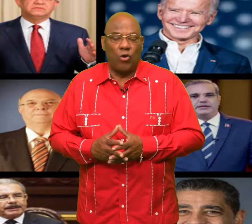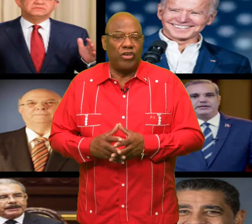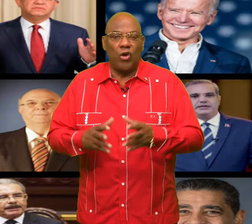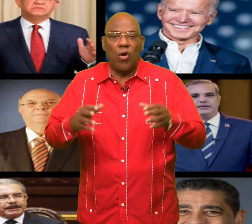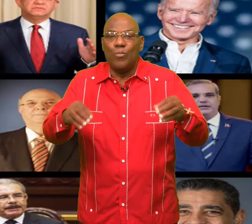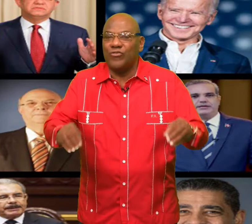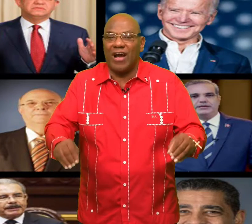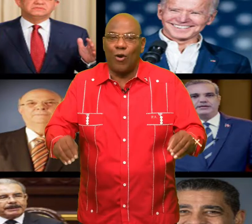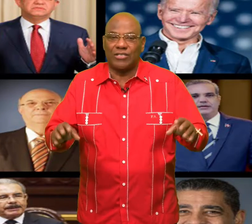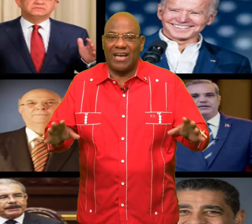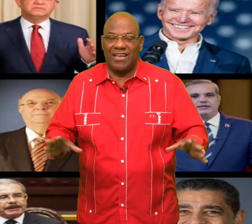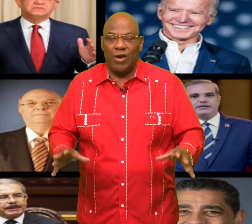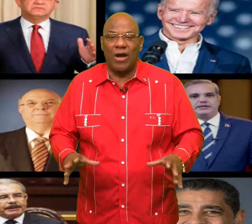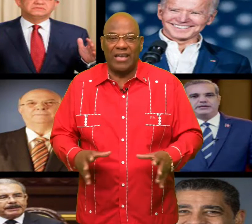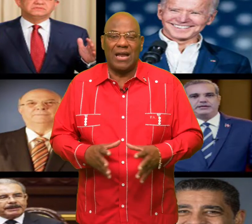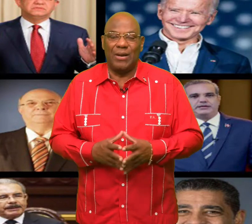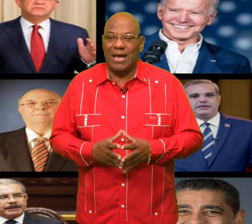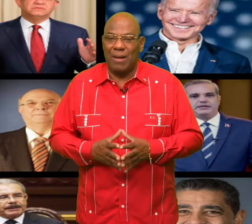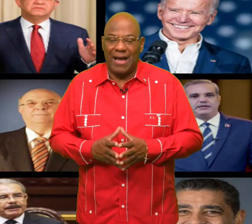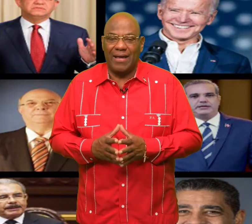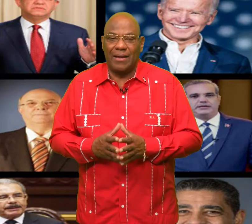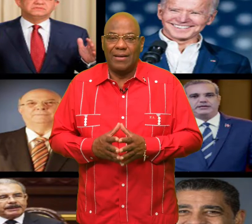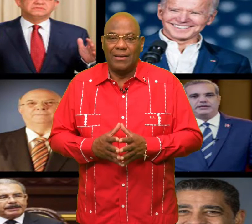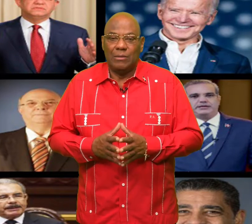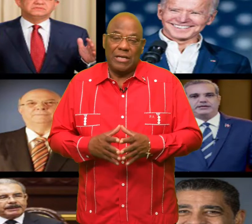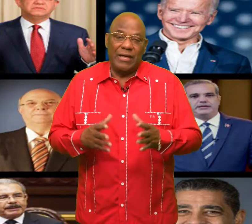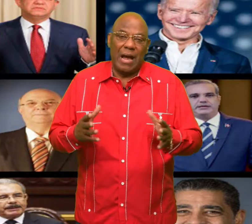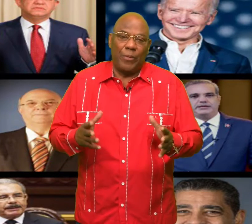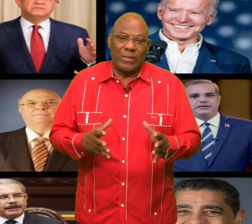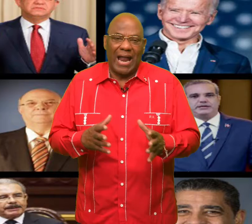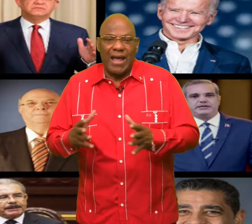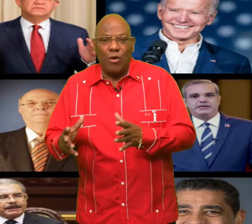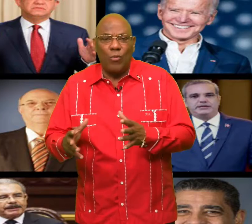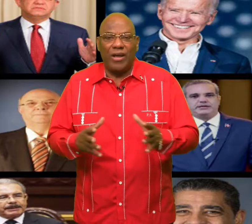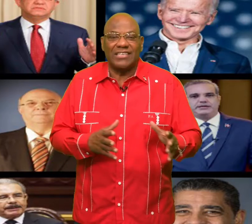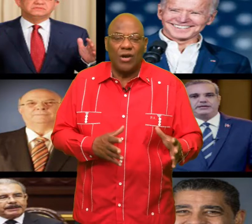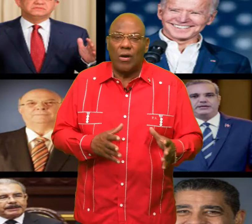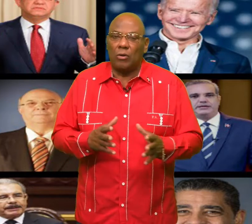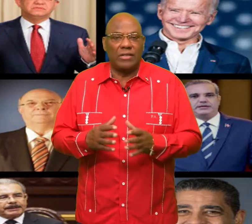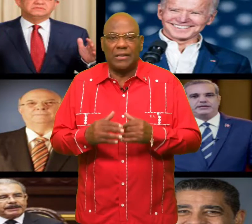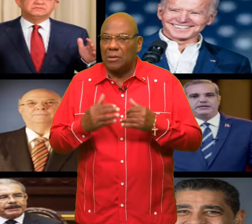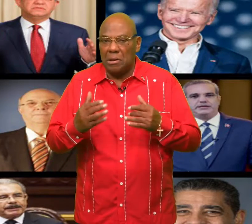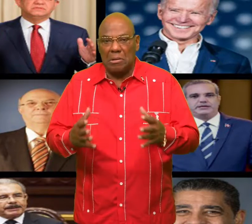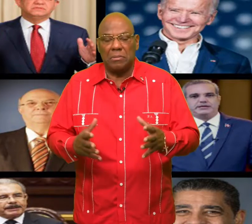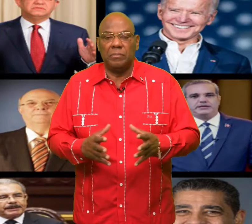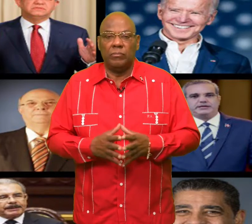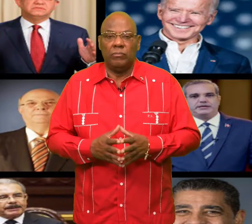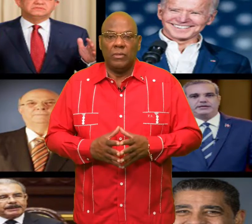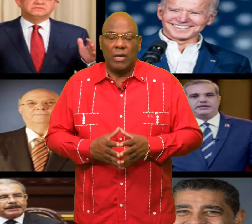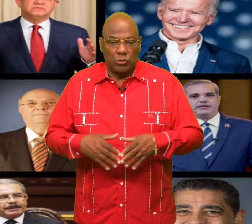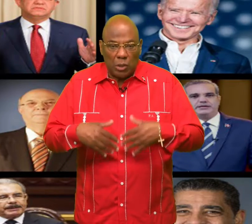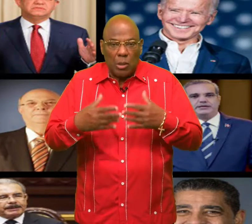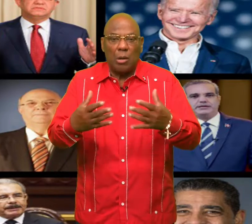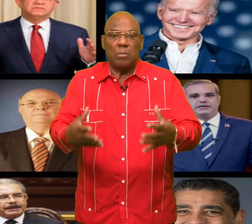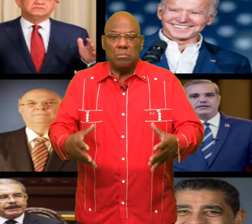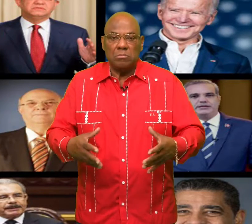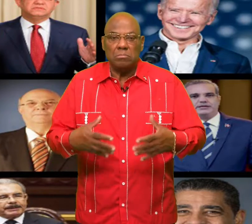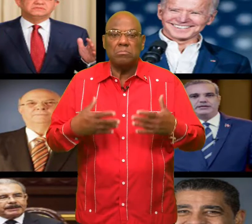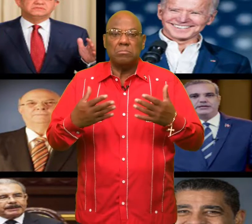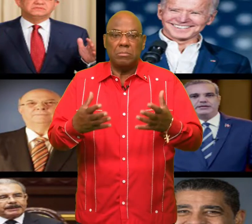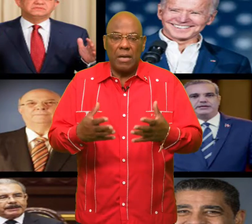Dominicana coincidió con muchas cosas que se dijo aquí en La Verdad Hablada. Te dirán, pero ¿estás en comunicación, en contacto? No, que